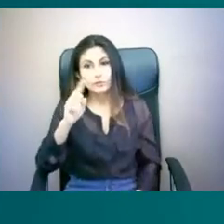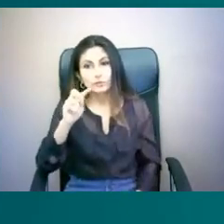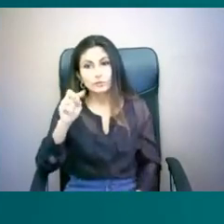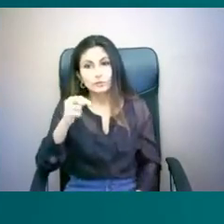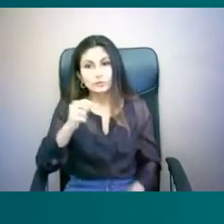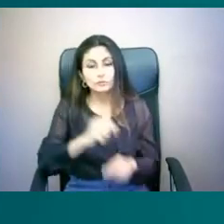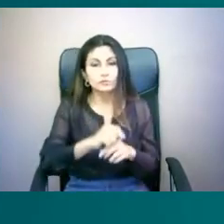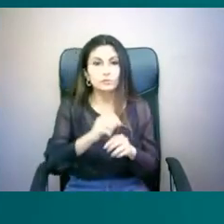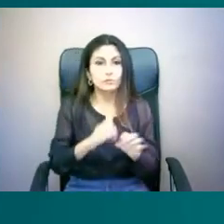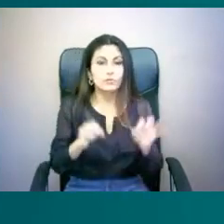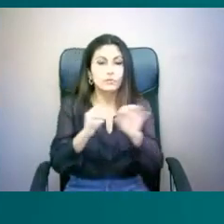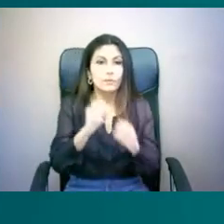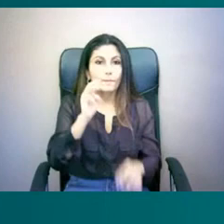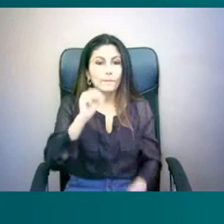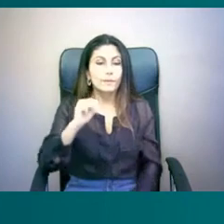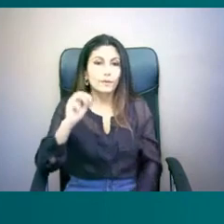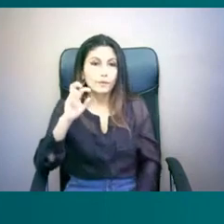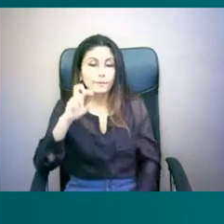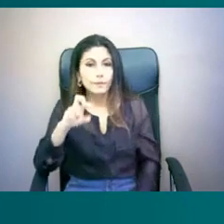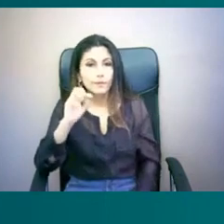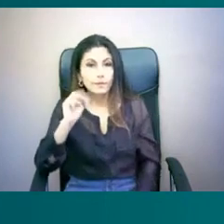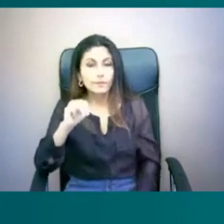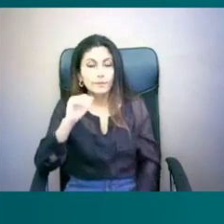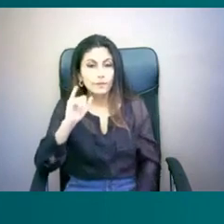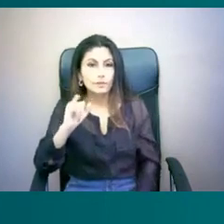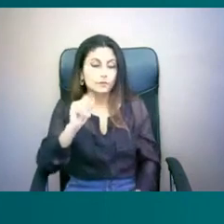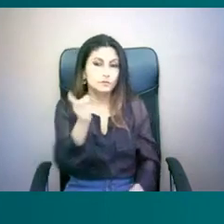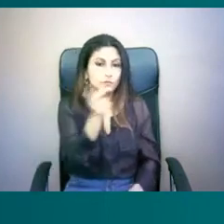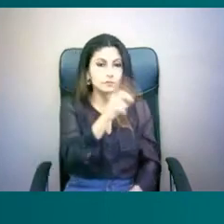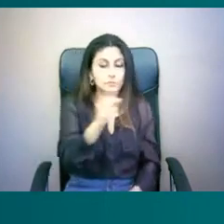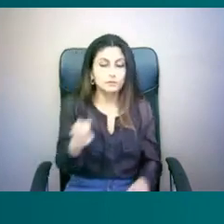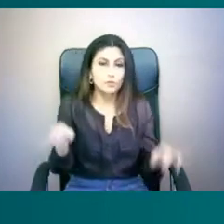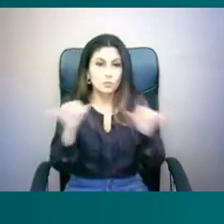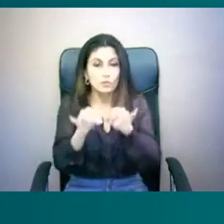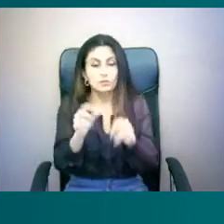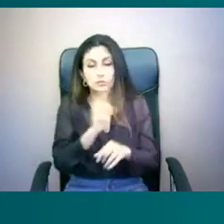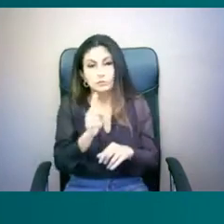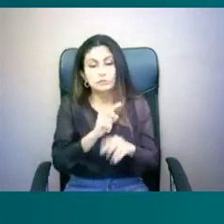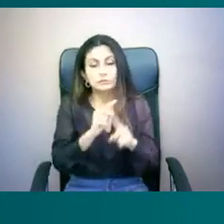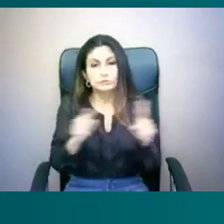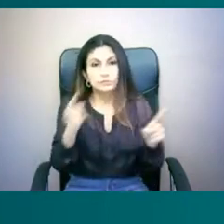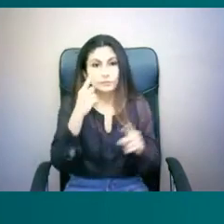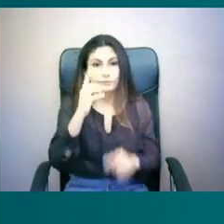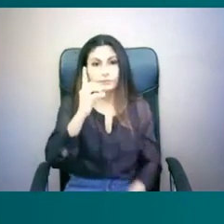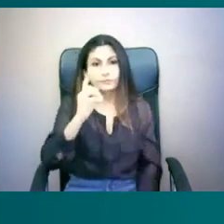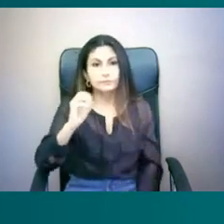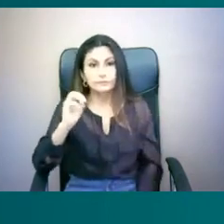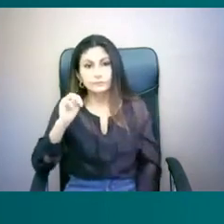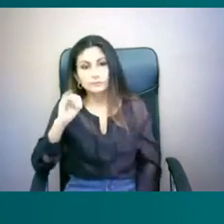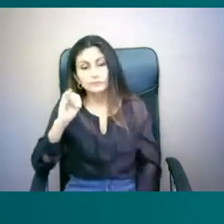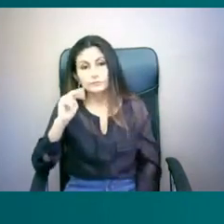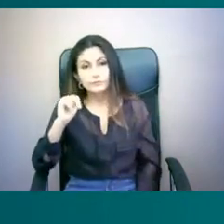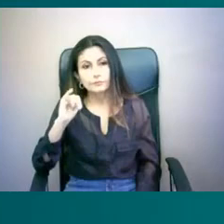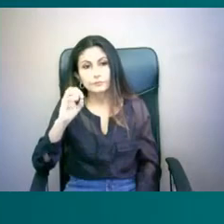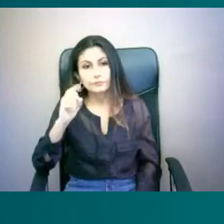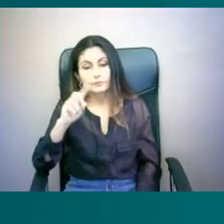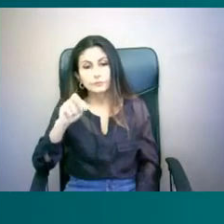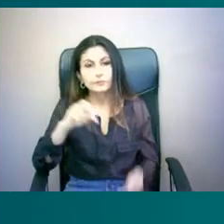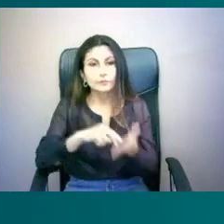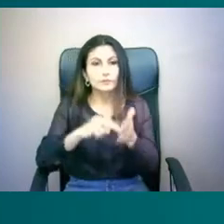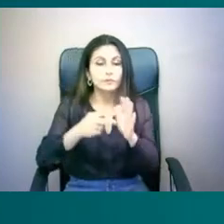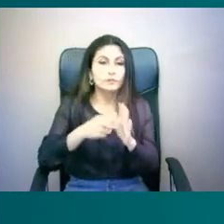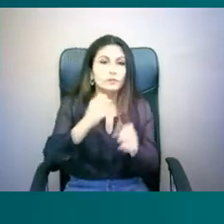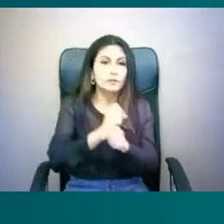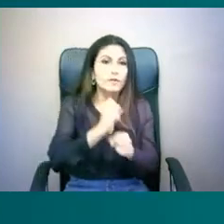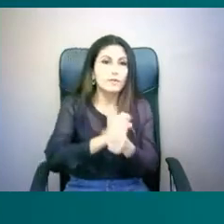que da muy grande el PMI, que no son lo mismo. Pero bueno, hablando de lo que son términos de dominios, tenemos entonces lo que es el trabajo del proyecto.